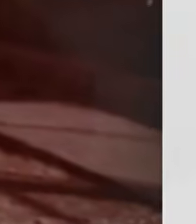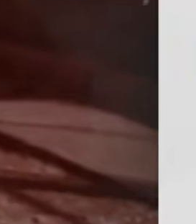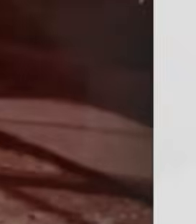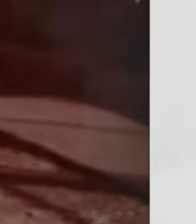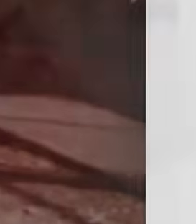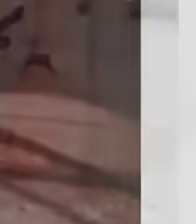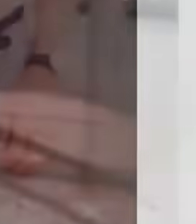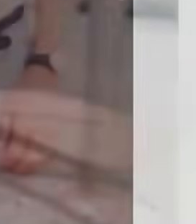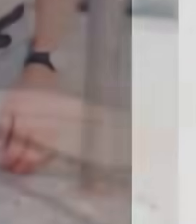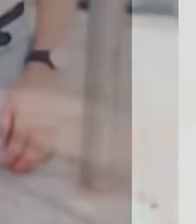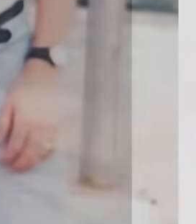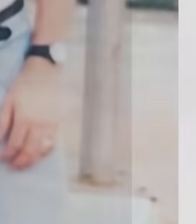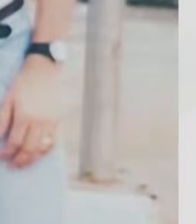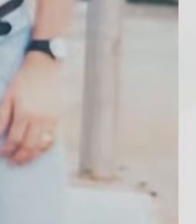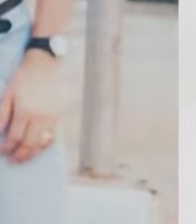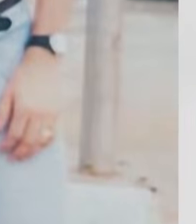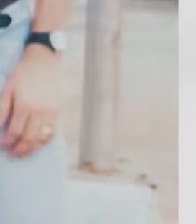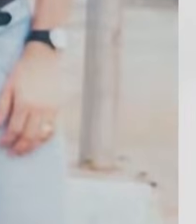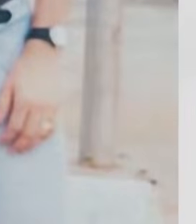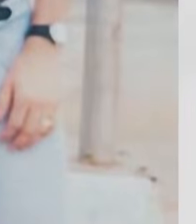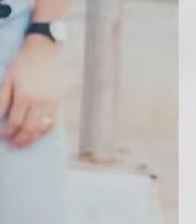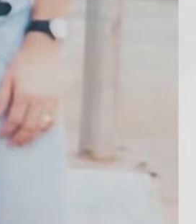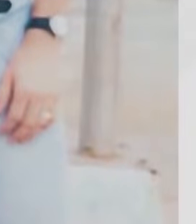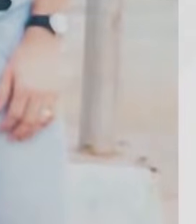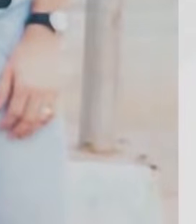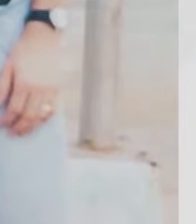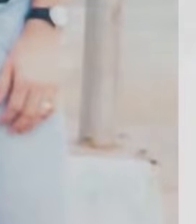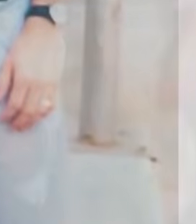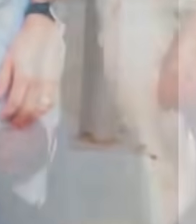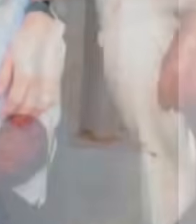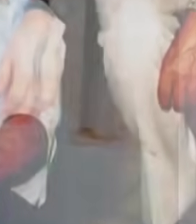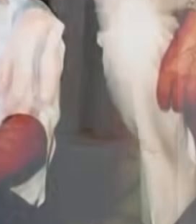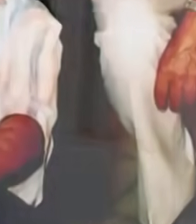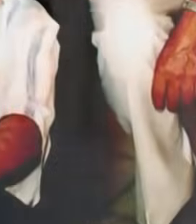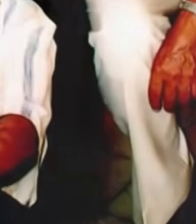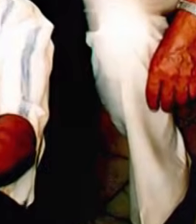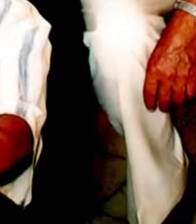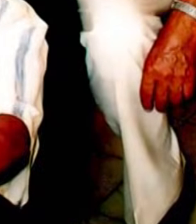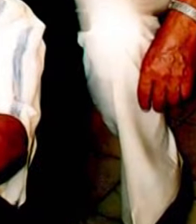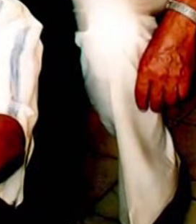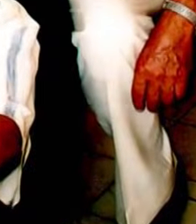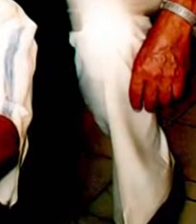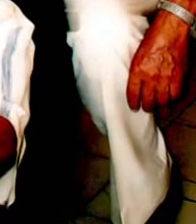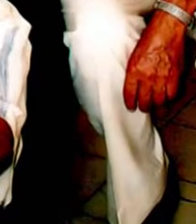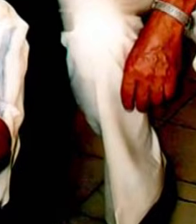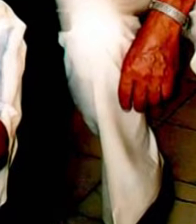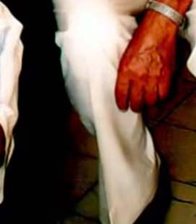Debes amar su arena hasta la locura.